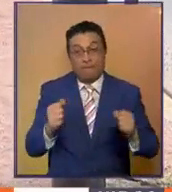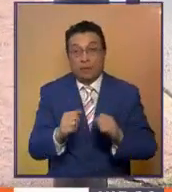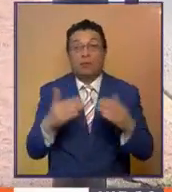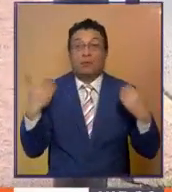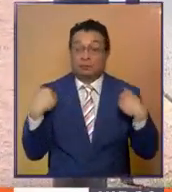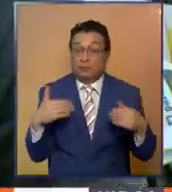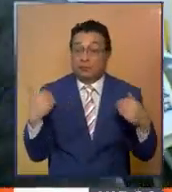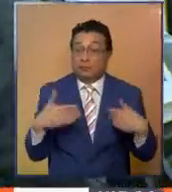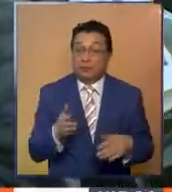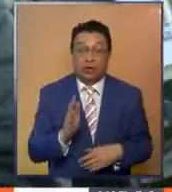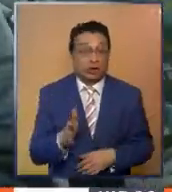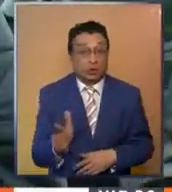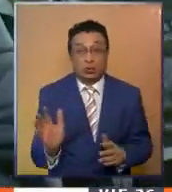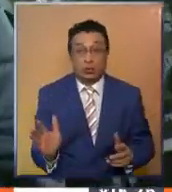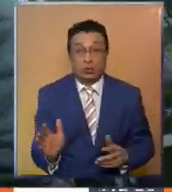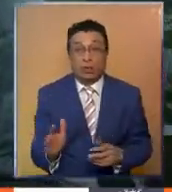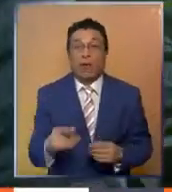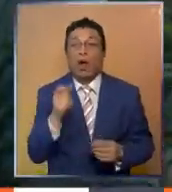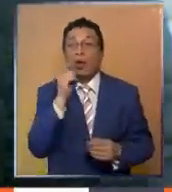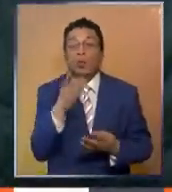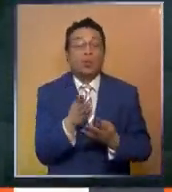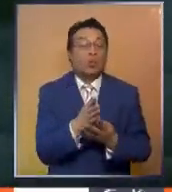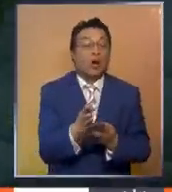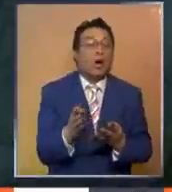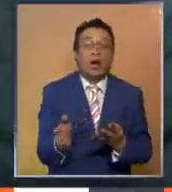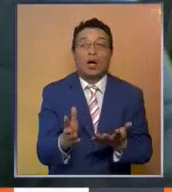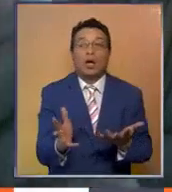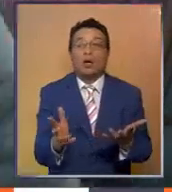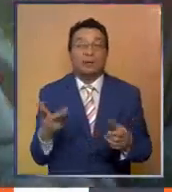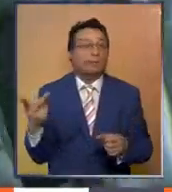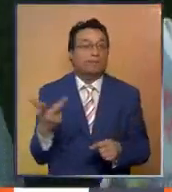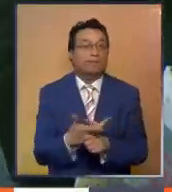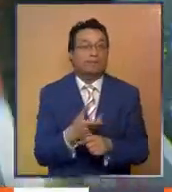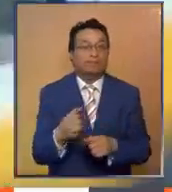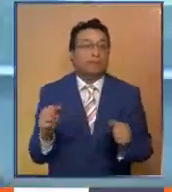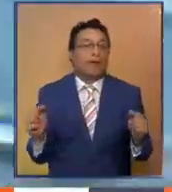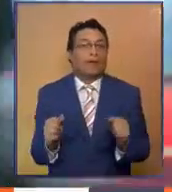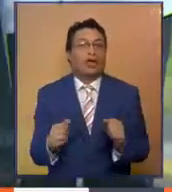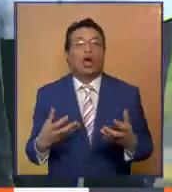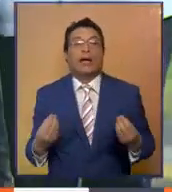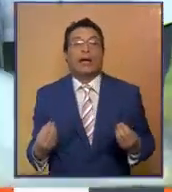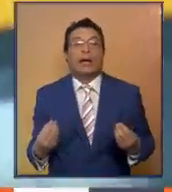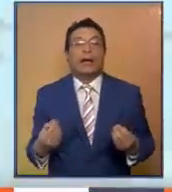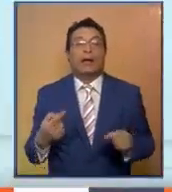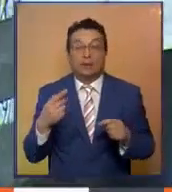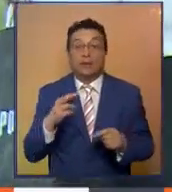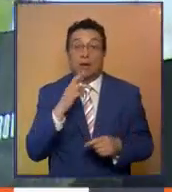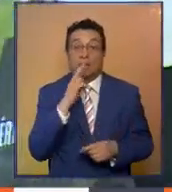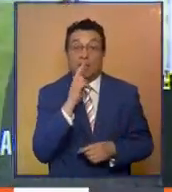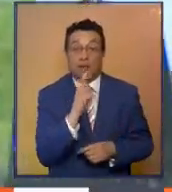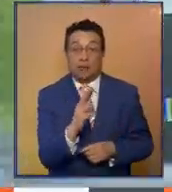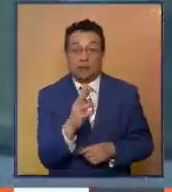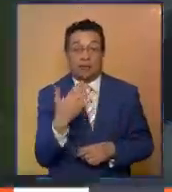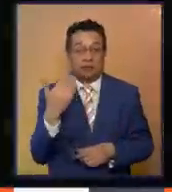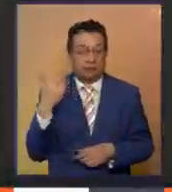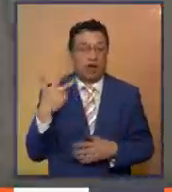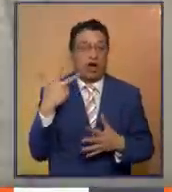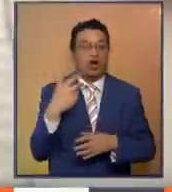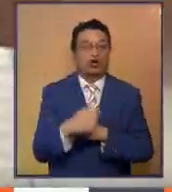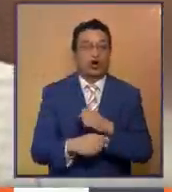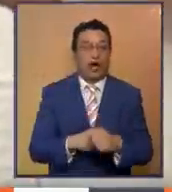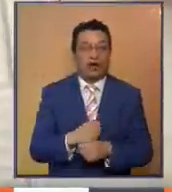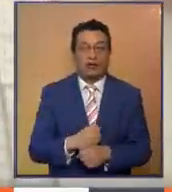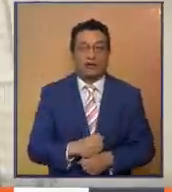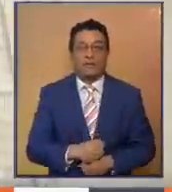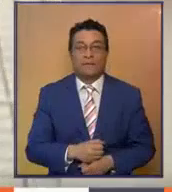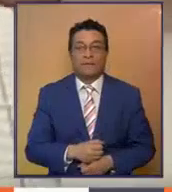entrenando, lo único que queda. ¿Qué opciones hay para no pasarla mal con el frío? Esta era la respuesta hace unos 8 años. Es